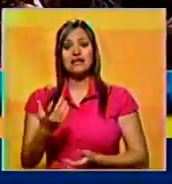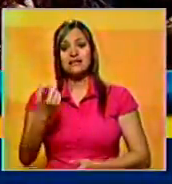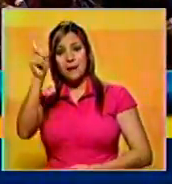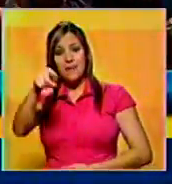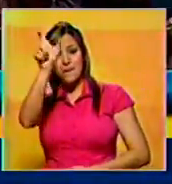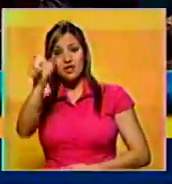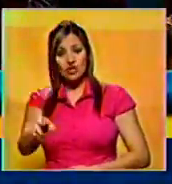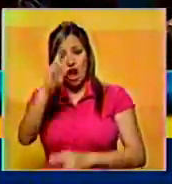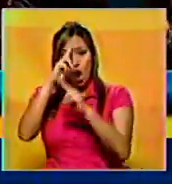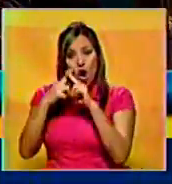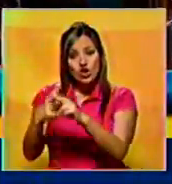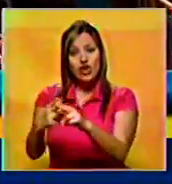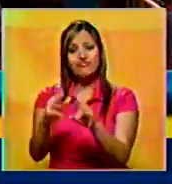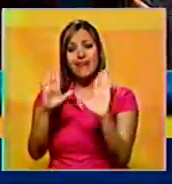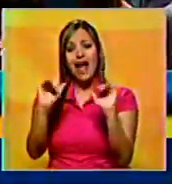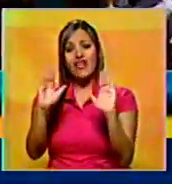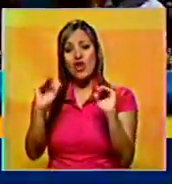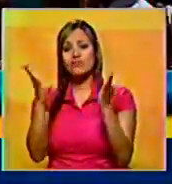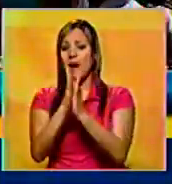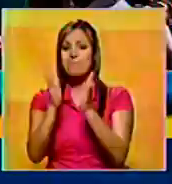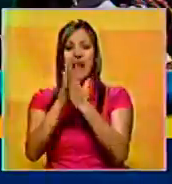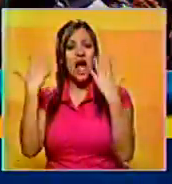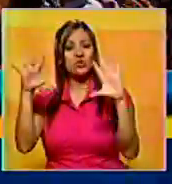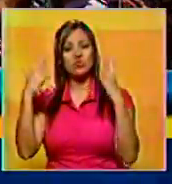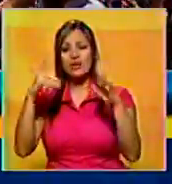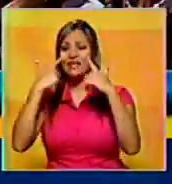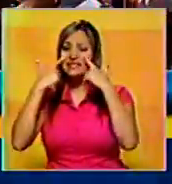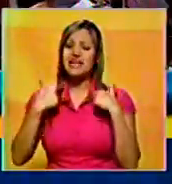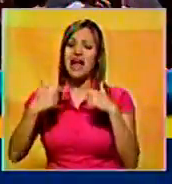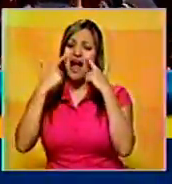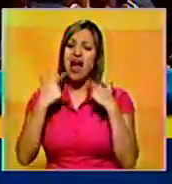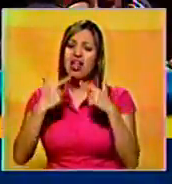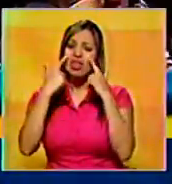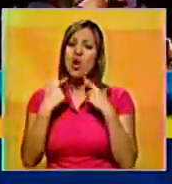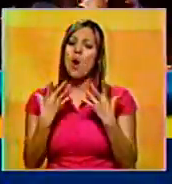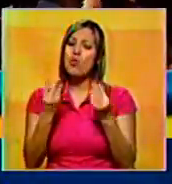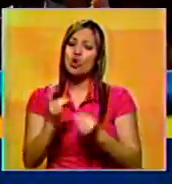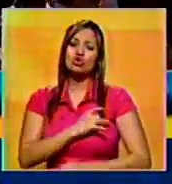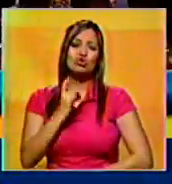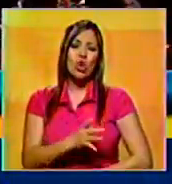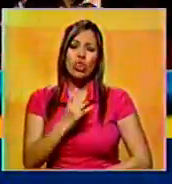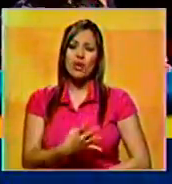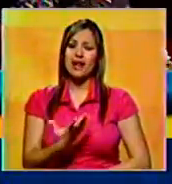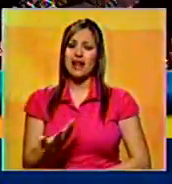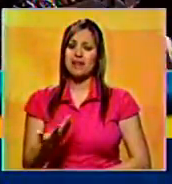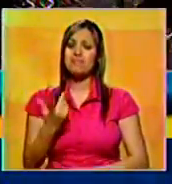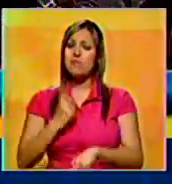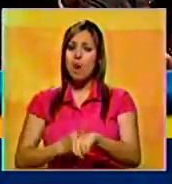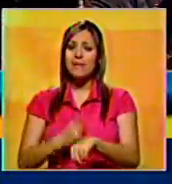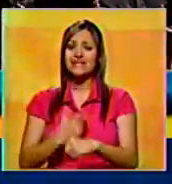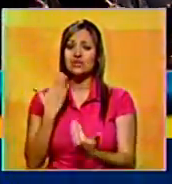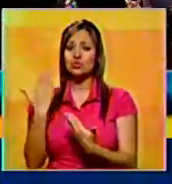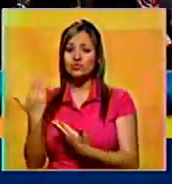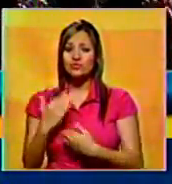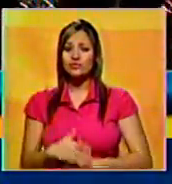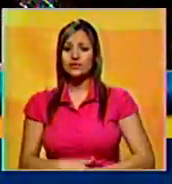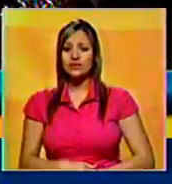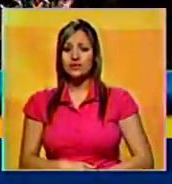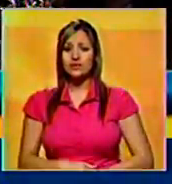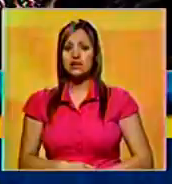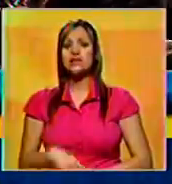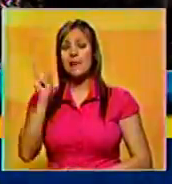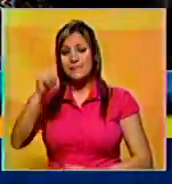también fanáticos despiden con aplausos, llanto y muchísimo dolor este momento. Así es, y es importante